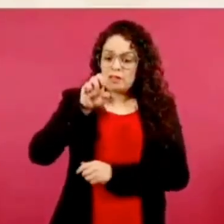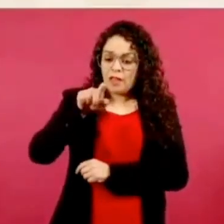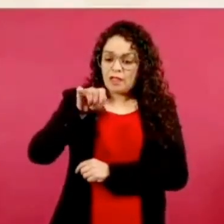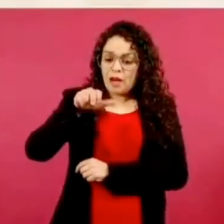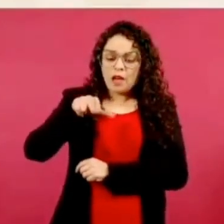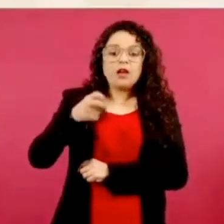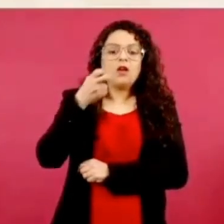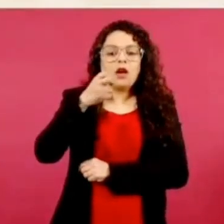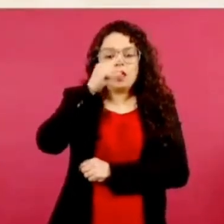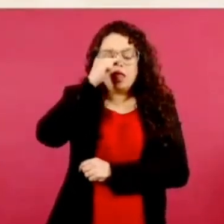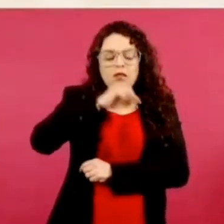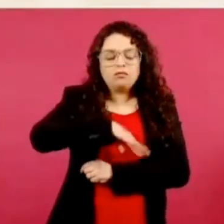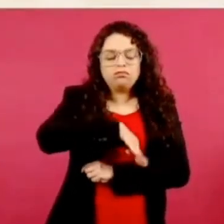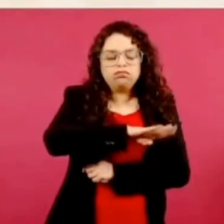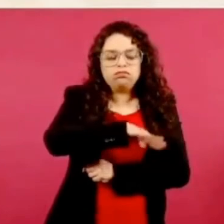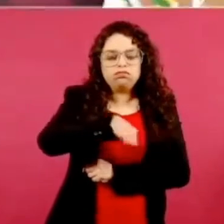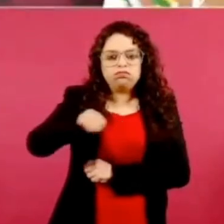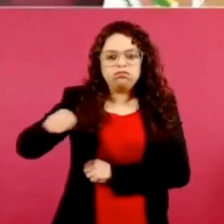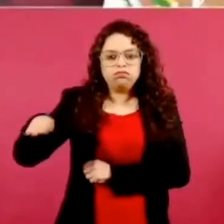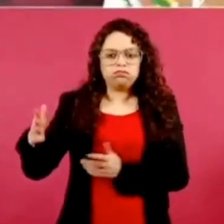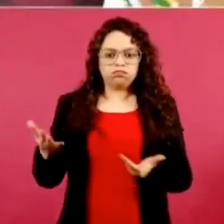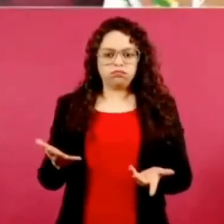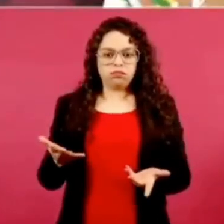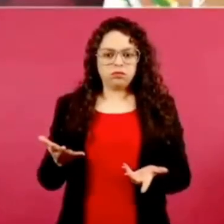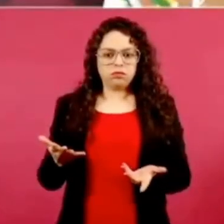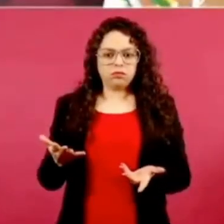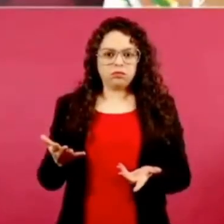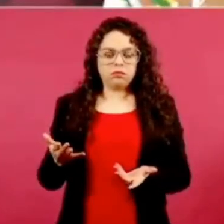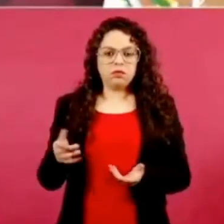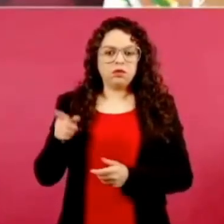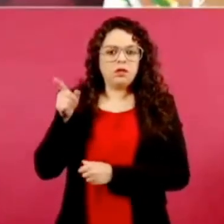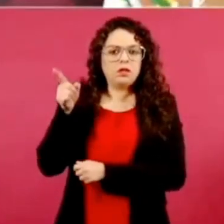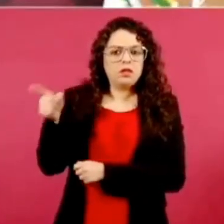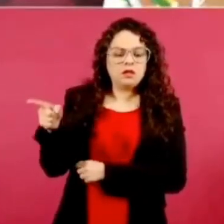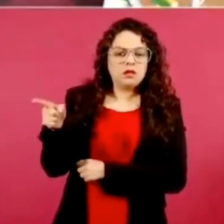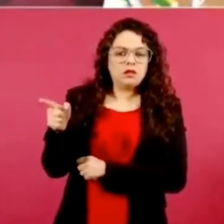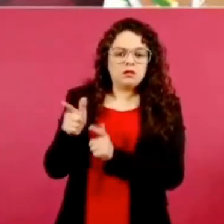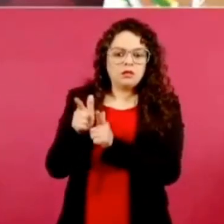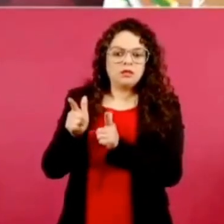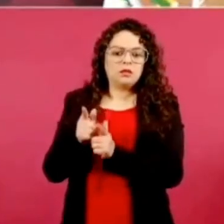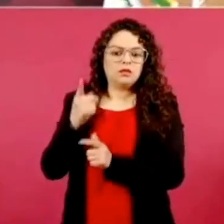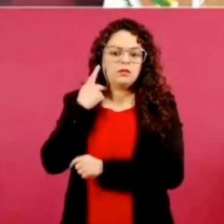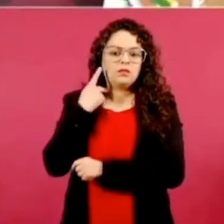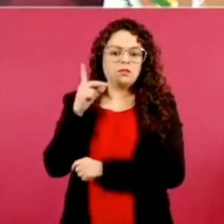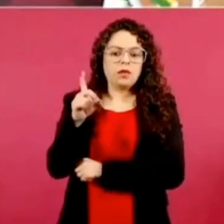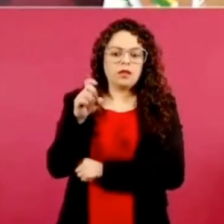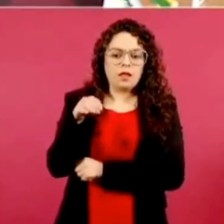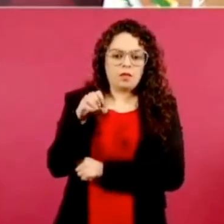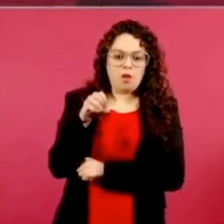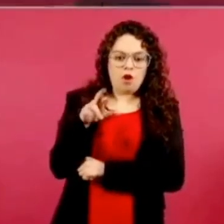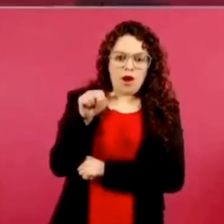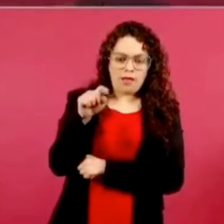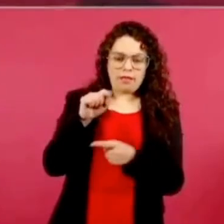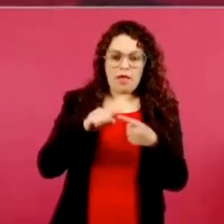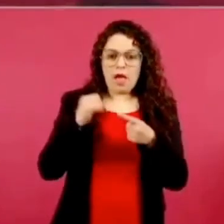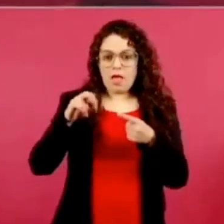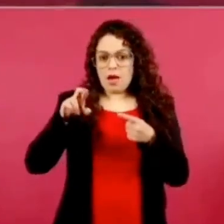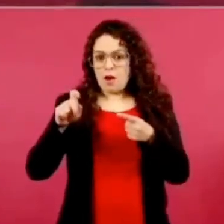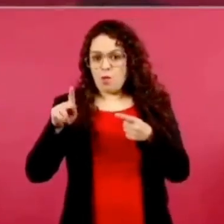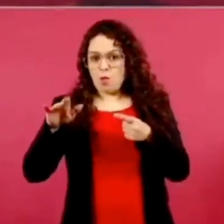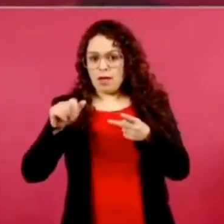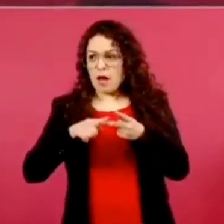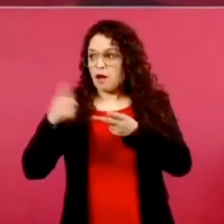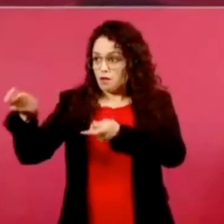unos legisladores preocupados del Partido Demócrata y del Partido Republicano. Y me dice